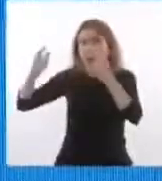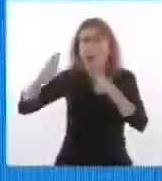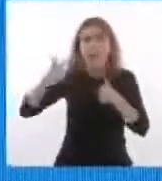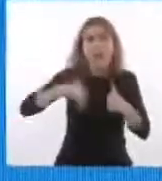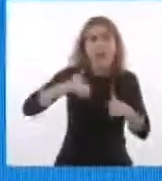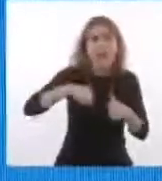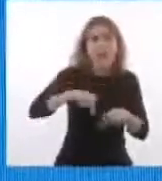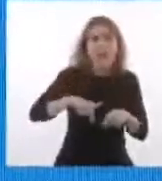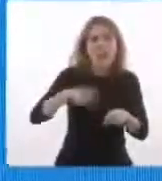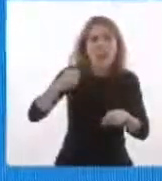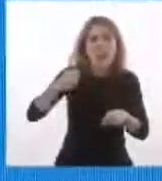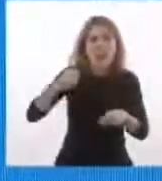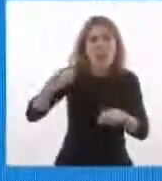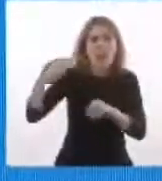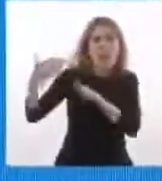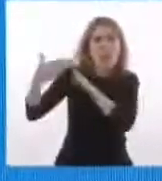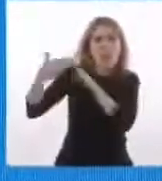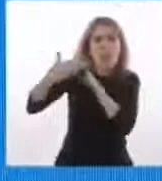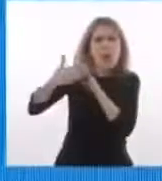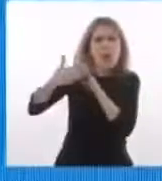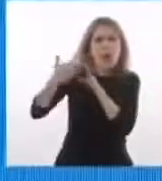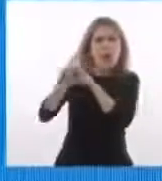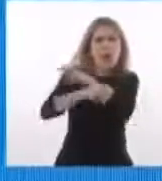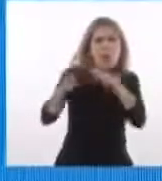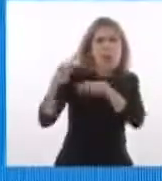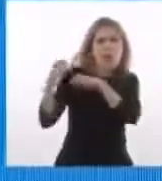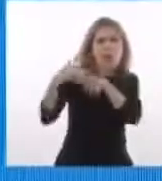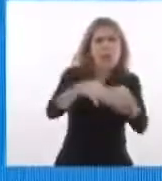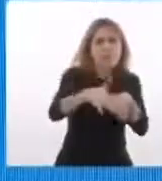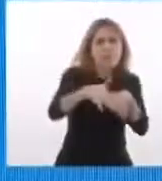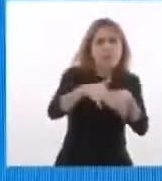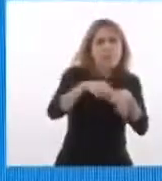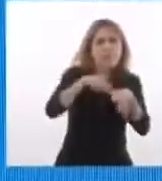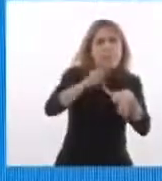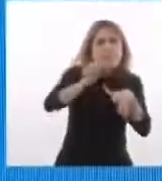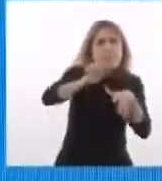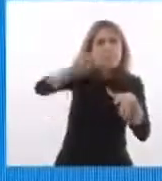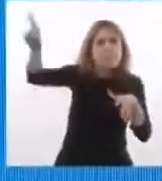Y eran barcos que venían de allí, de Europa. Y así construimos nuestra sociedad.